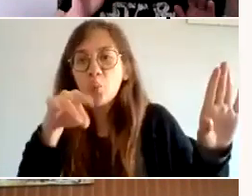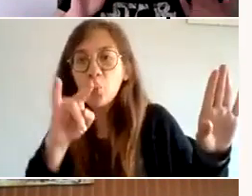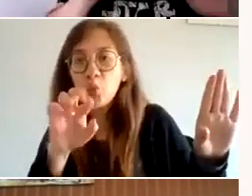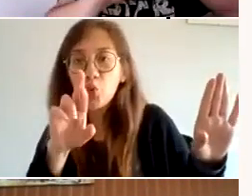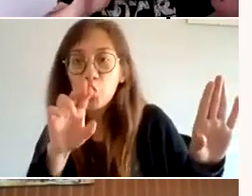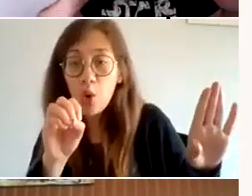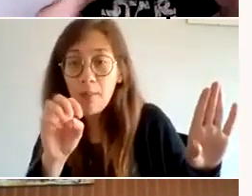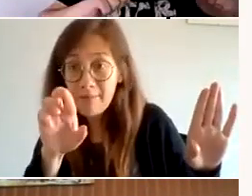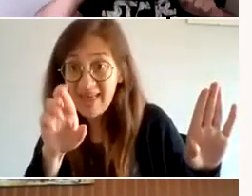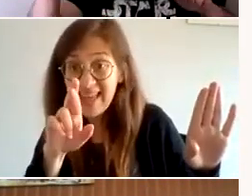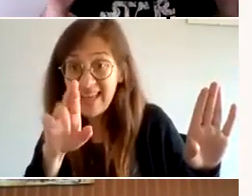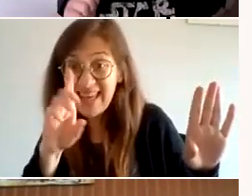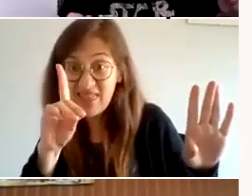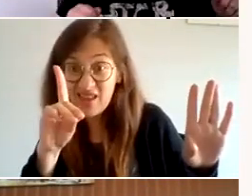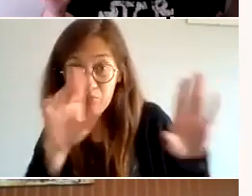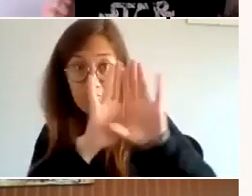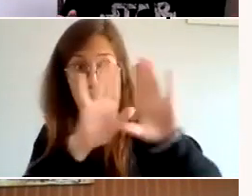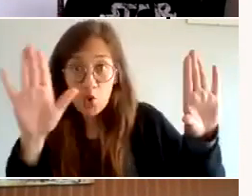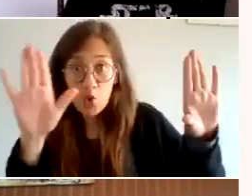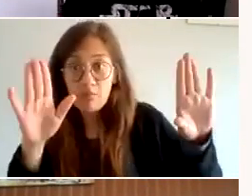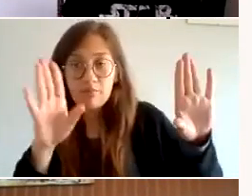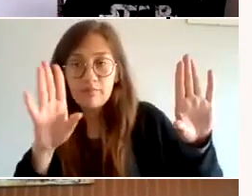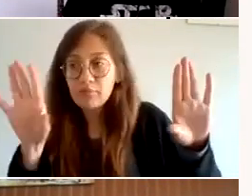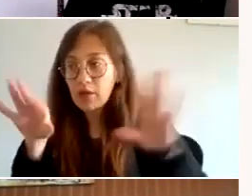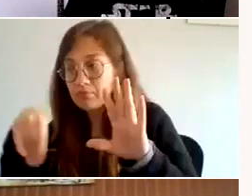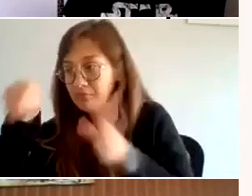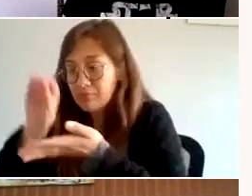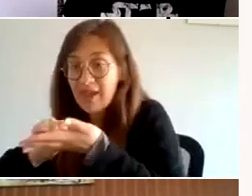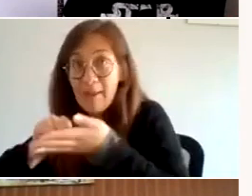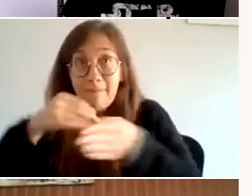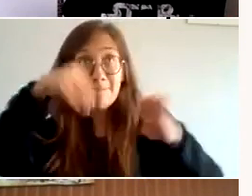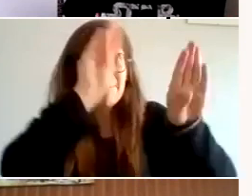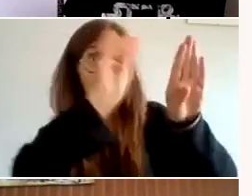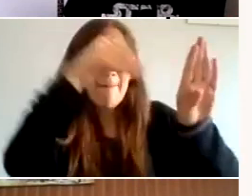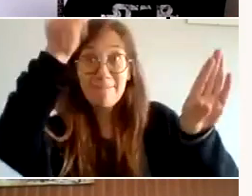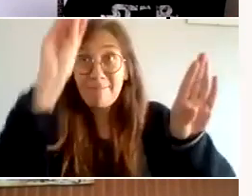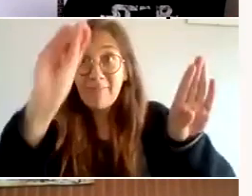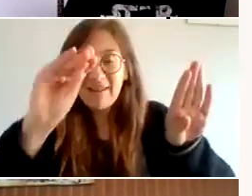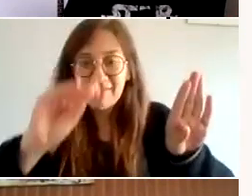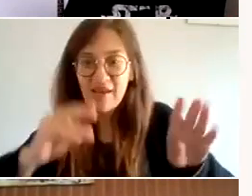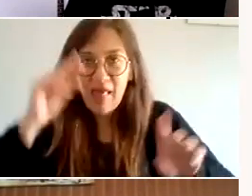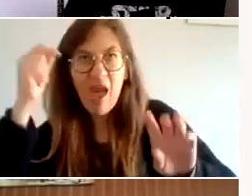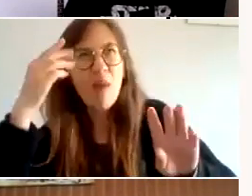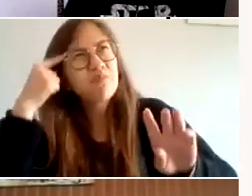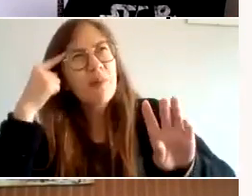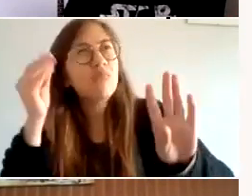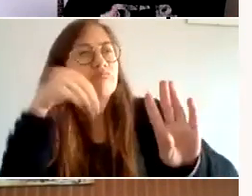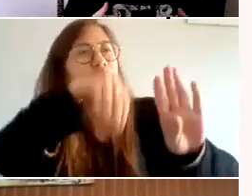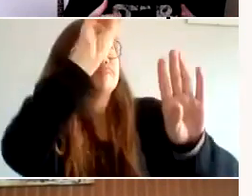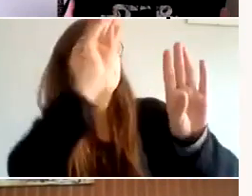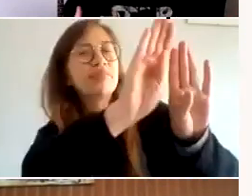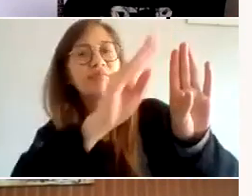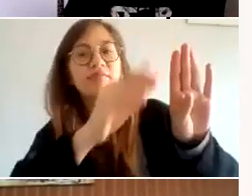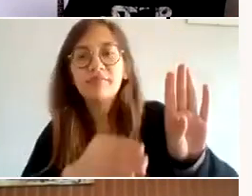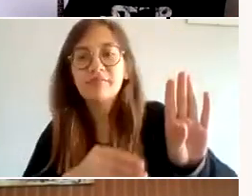poniendo post-it, papelitos, líneas, dibujando, creando ideas, y que te sirve, por ejemplo, para poder analizar problemas. Esto es una de